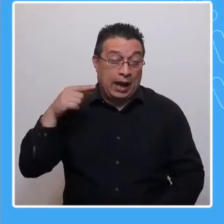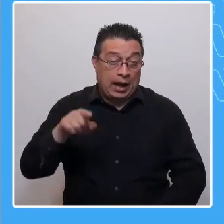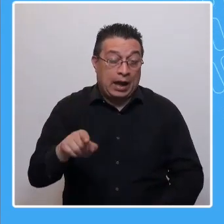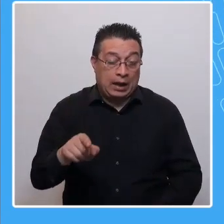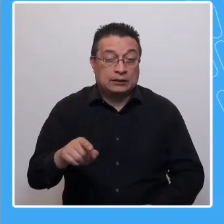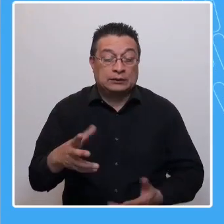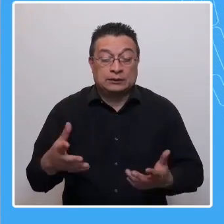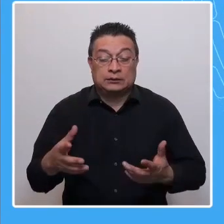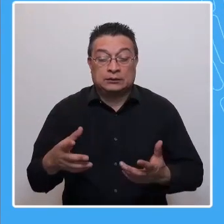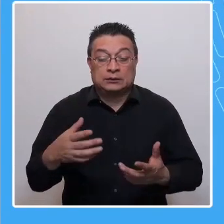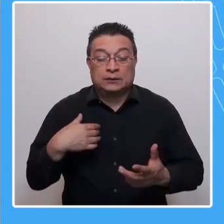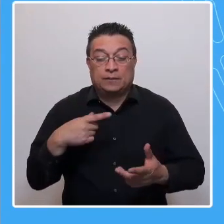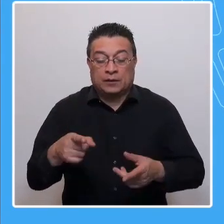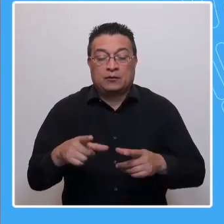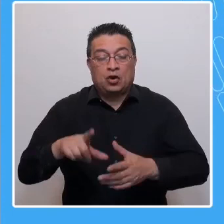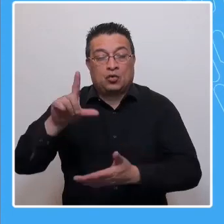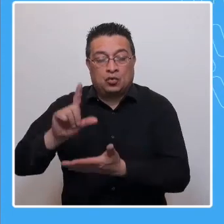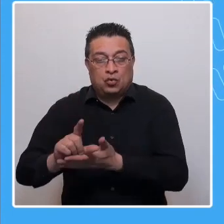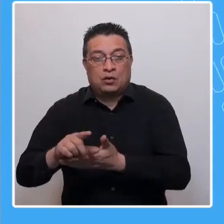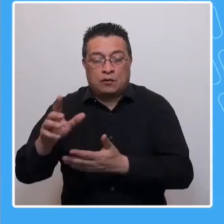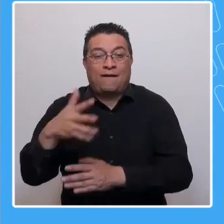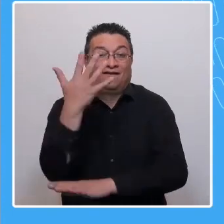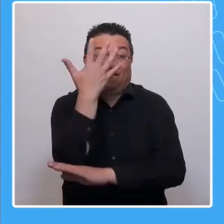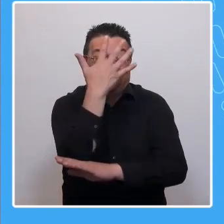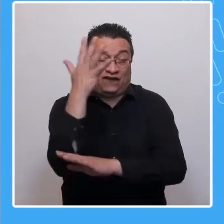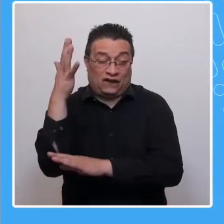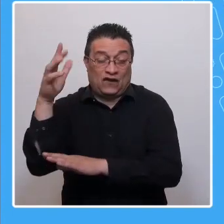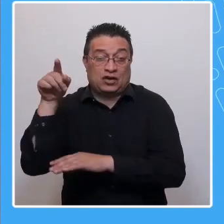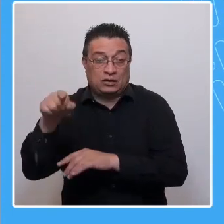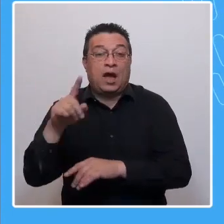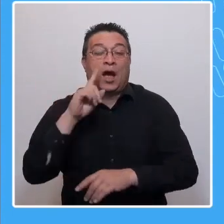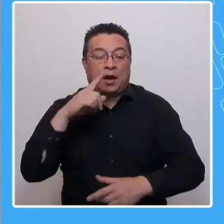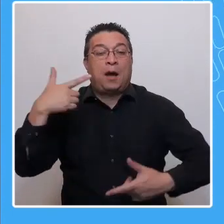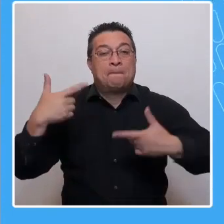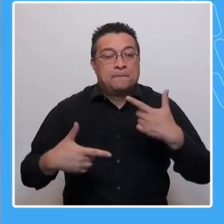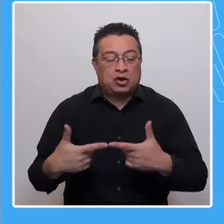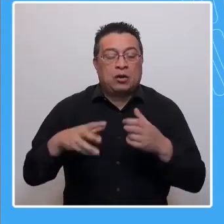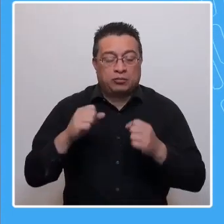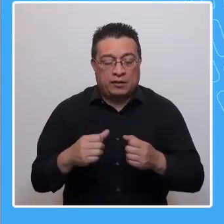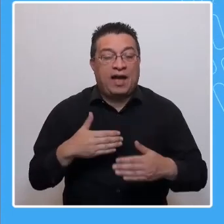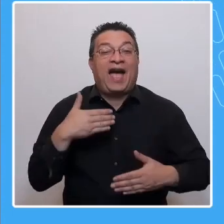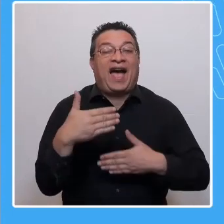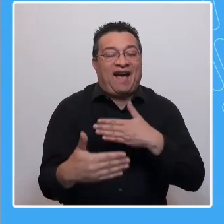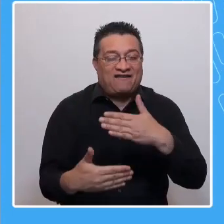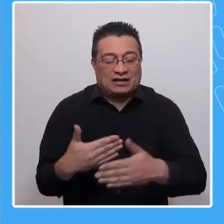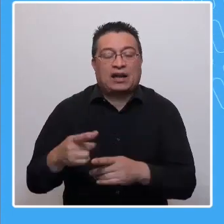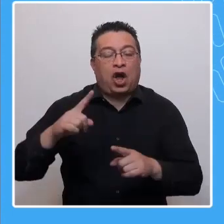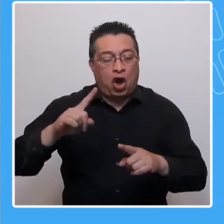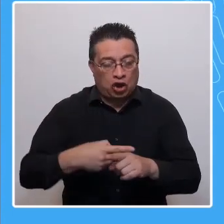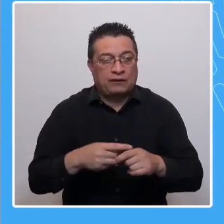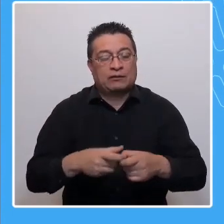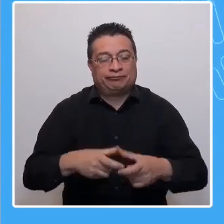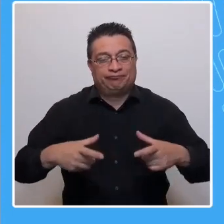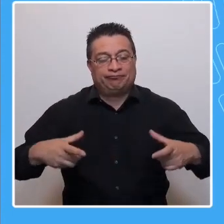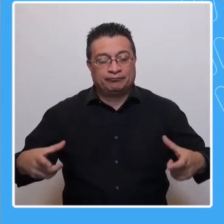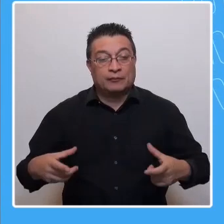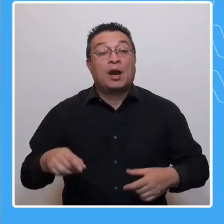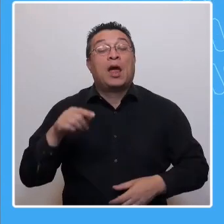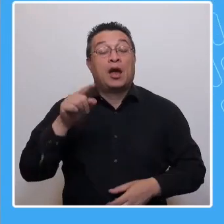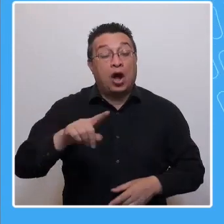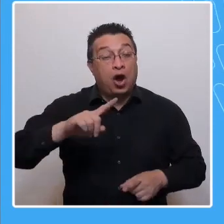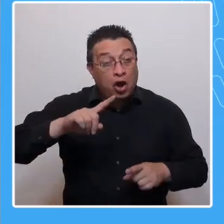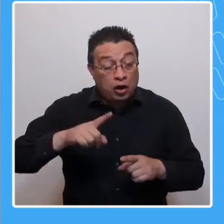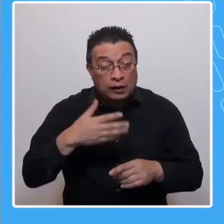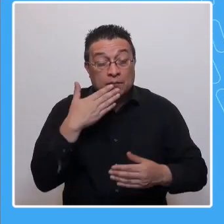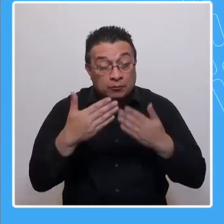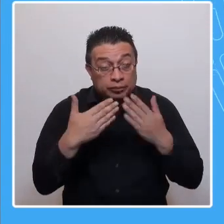el espacio boscoso, que éste tenga políticas para poder avanzar hacia ello nuevamente. Hablamos también, por supuesto,